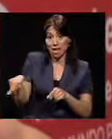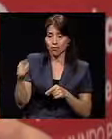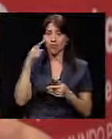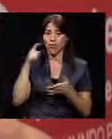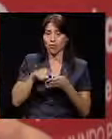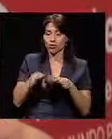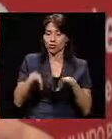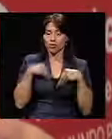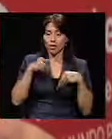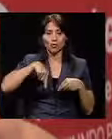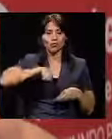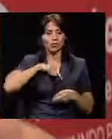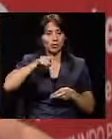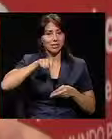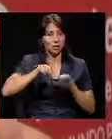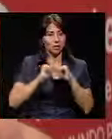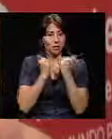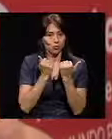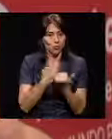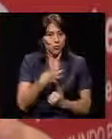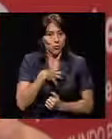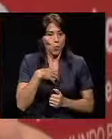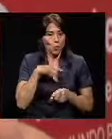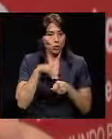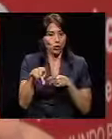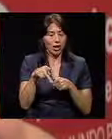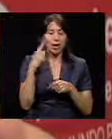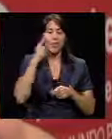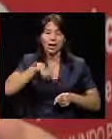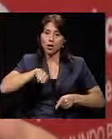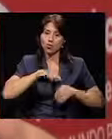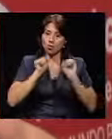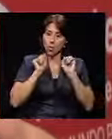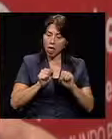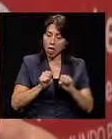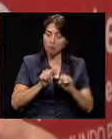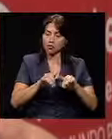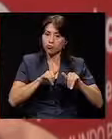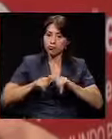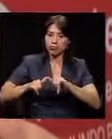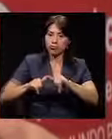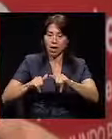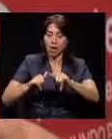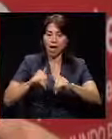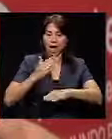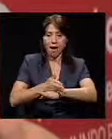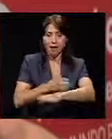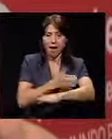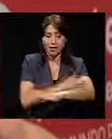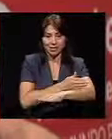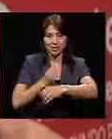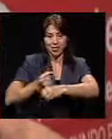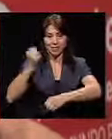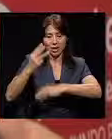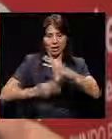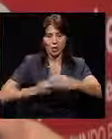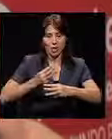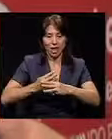asociación profesional para ser capaces de hacer los mismos avances que se están haciendo en la Federación Mundial en el campo de la